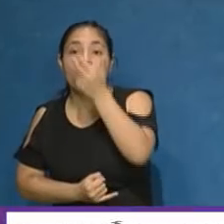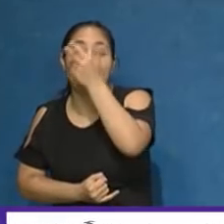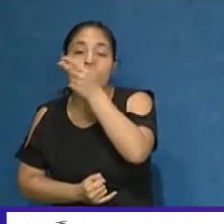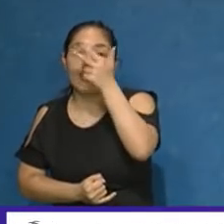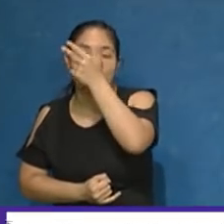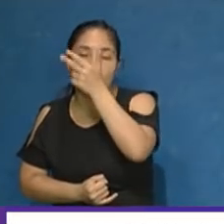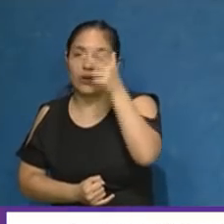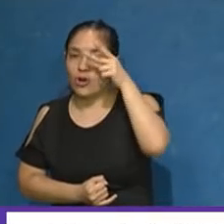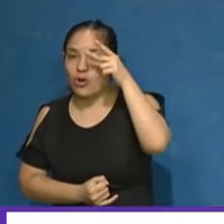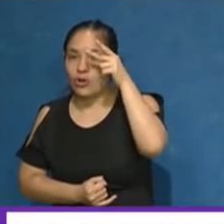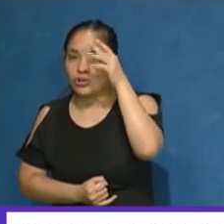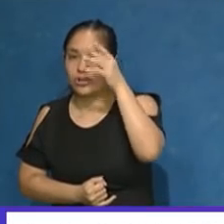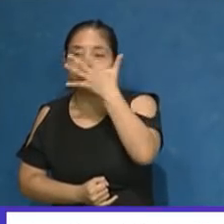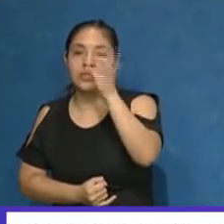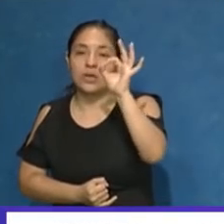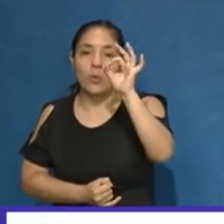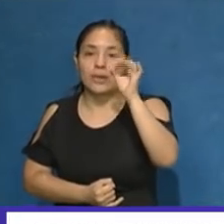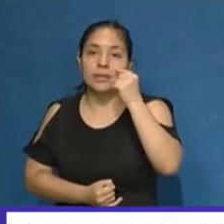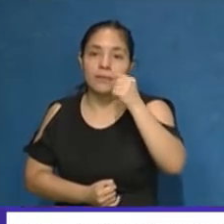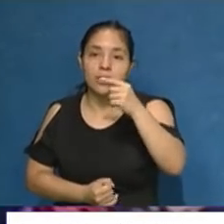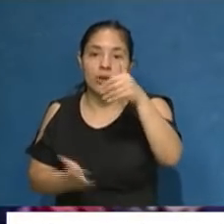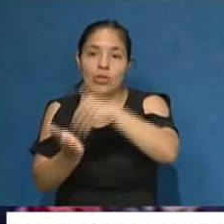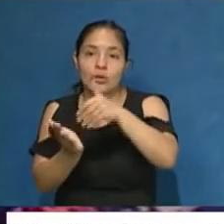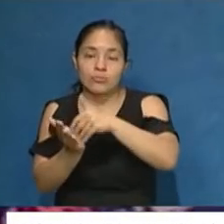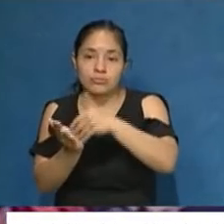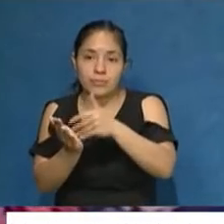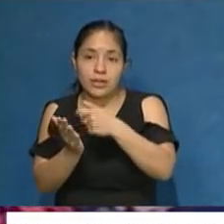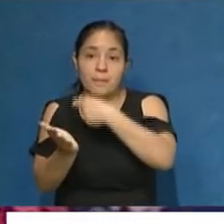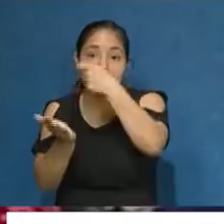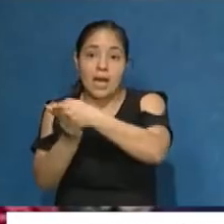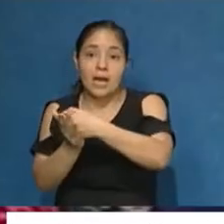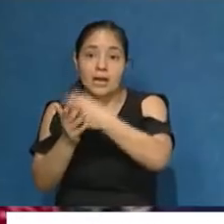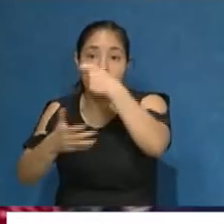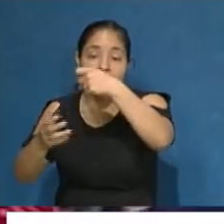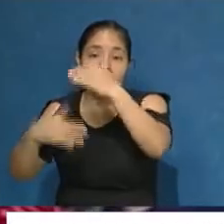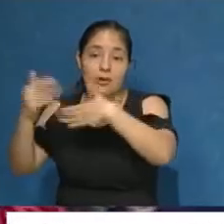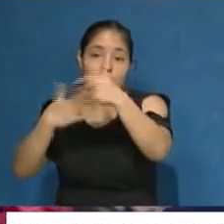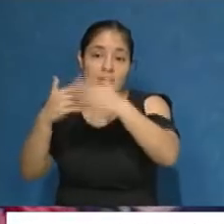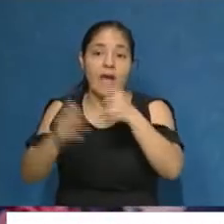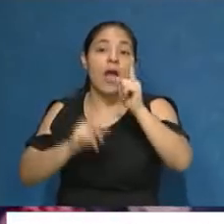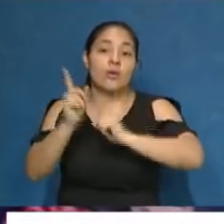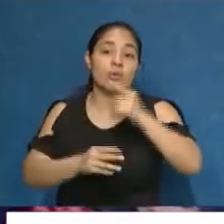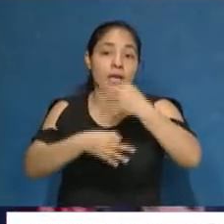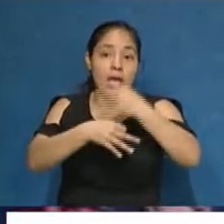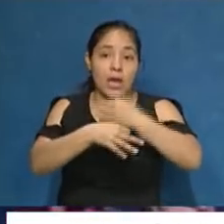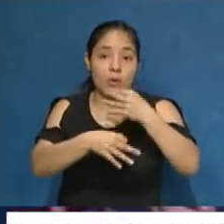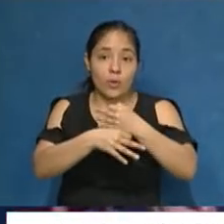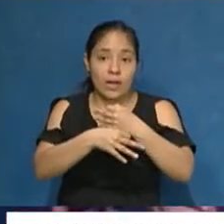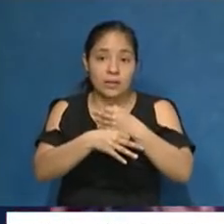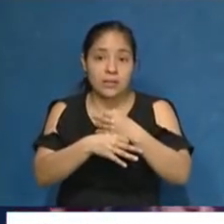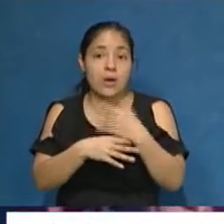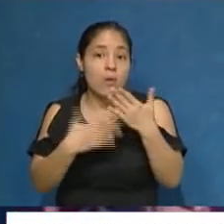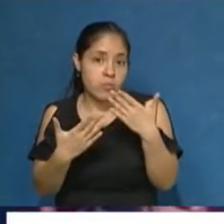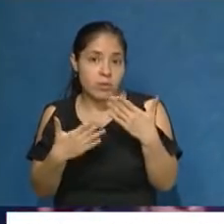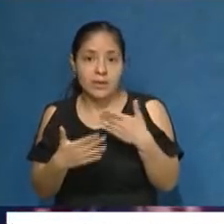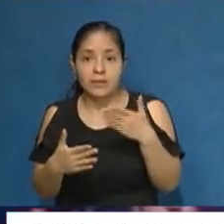850 millones para reparación de escuelas, me parece que esto habla a las claras, que hay escuelas que pueden tener dificultades, pero las tienen para tener 180 días y